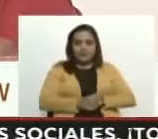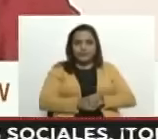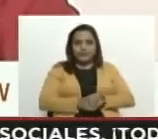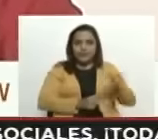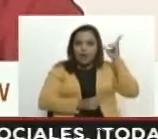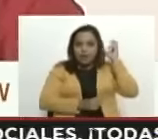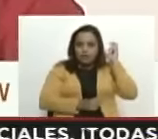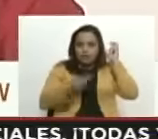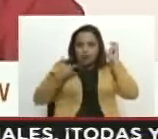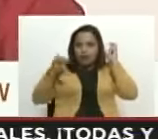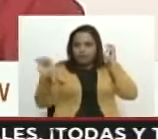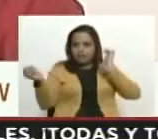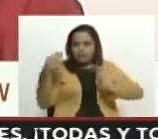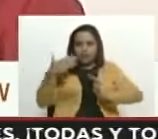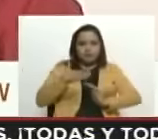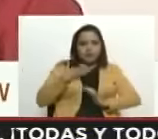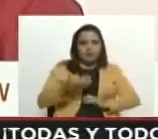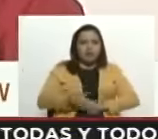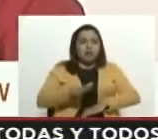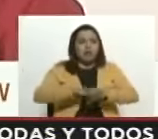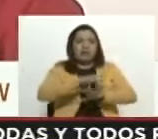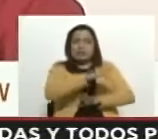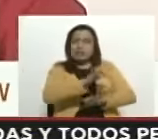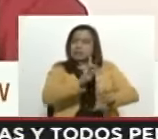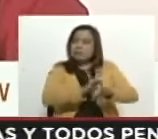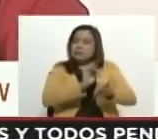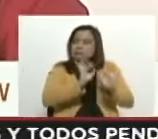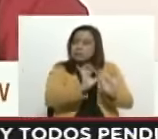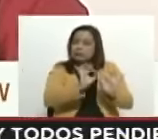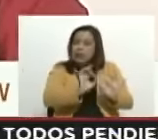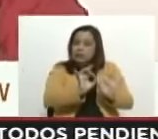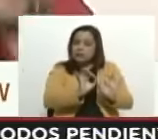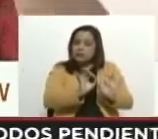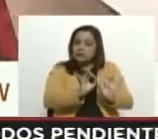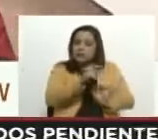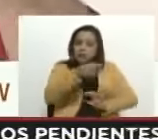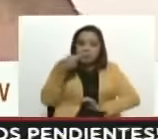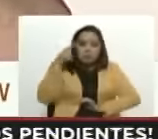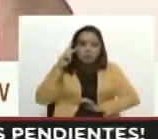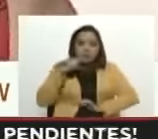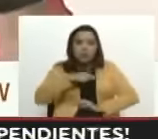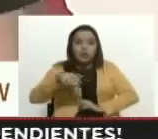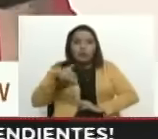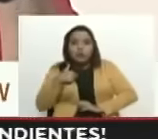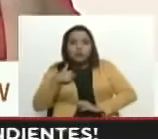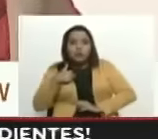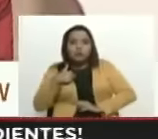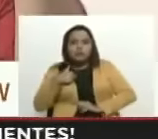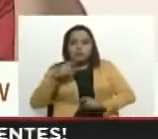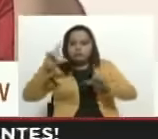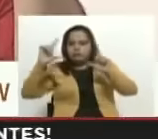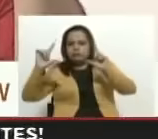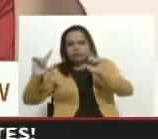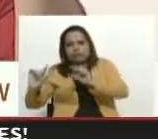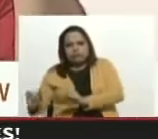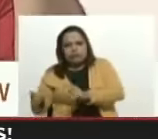que me enviaron. Porque es muy delicado, la figura del fraude la logramos nosotros minimizar.